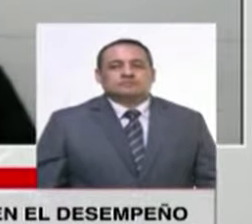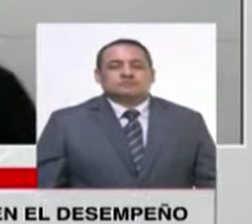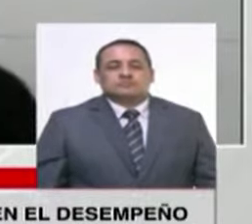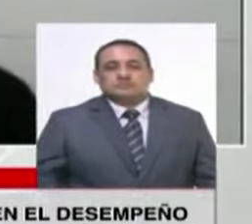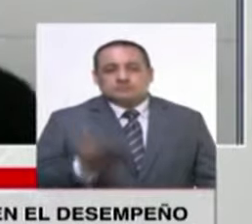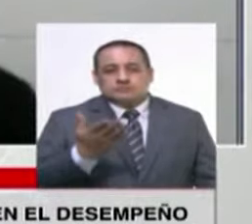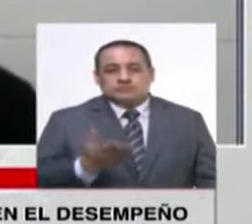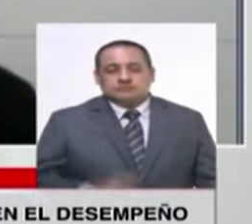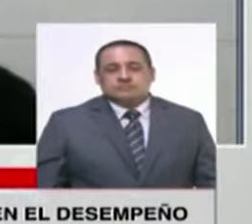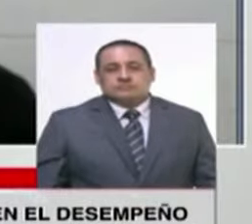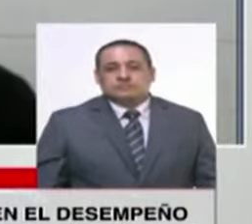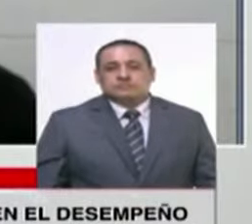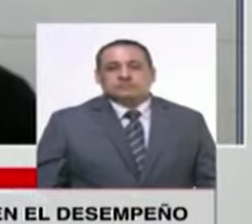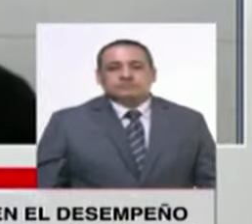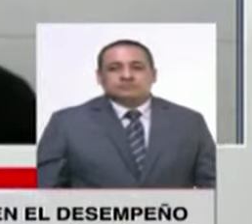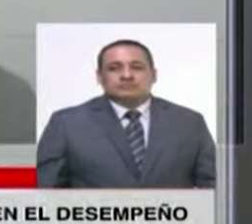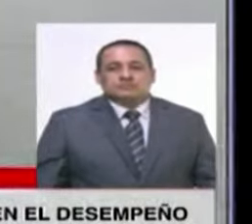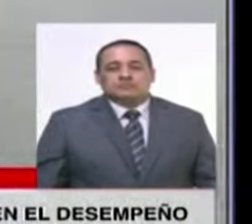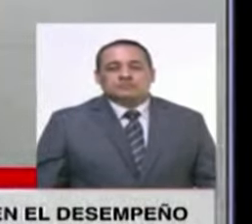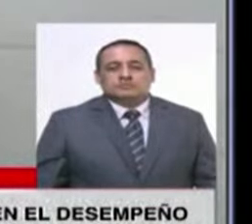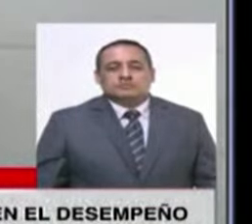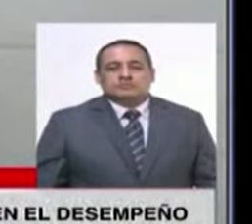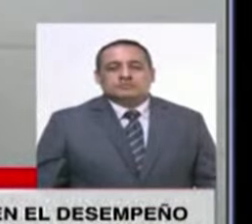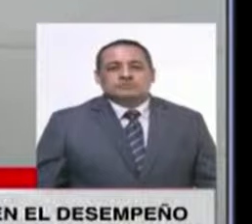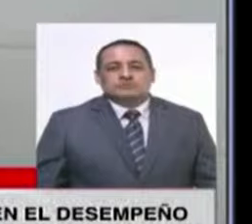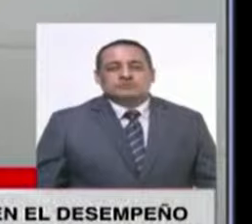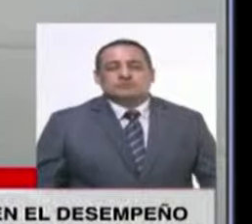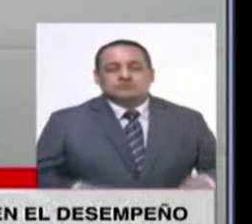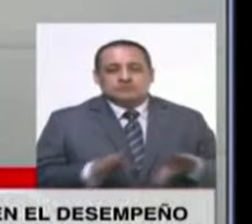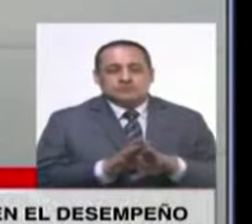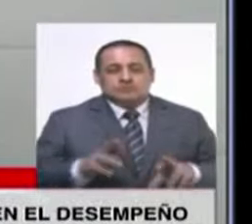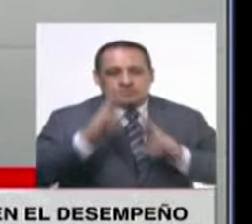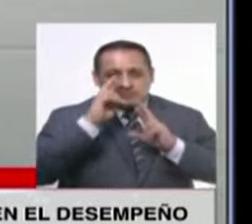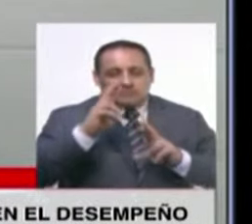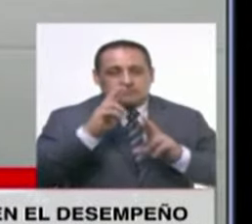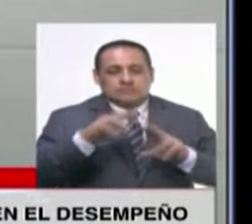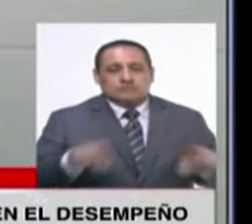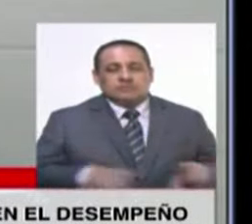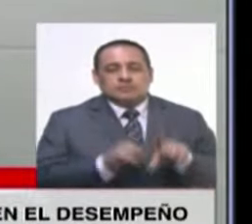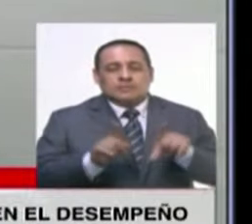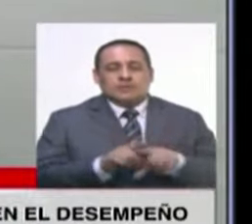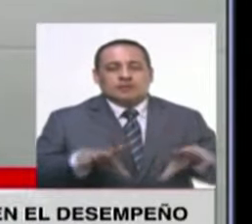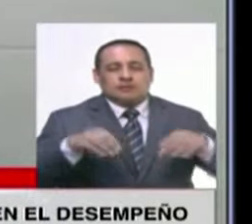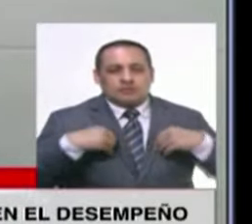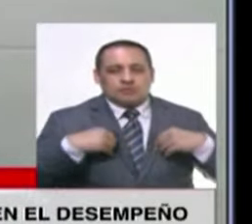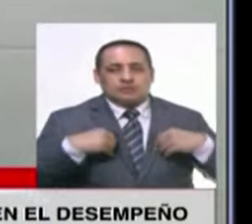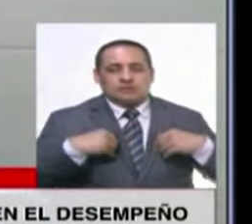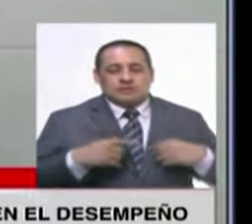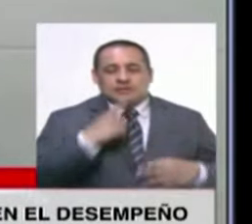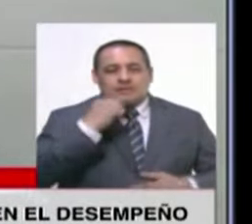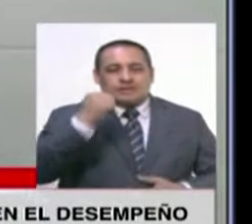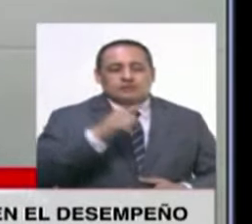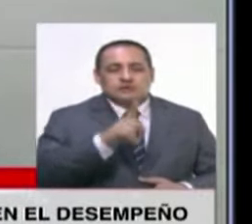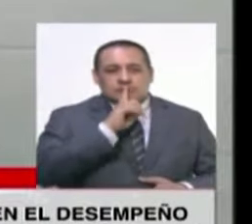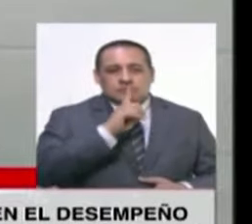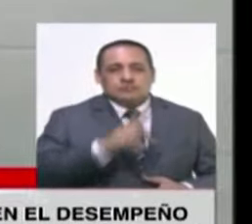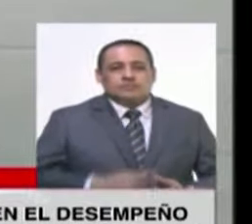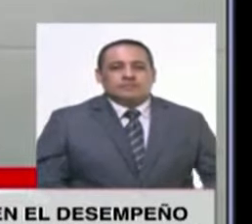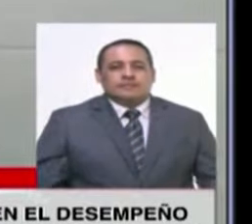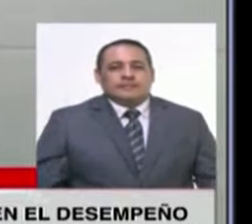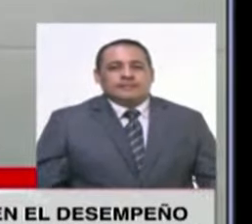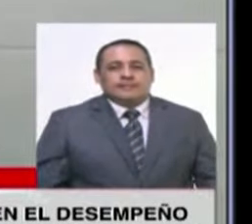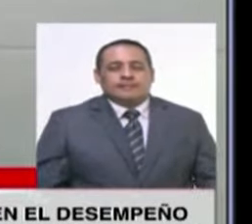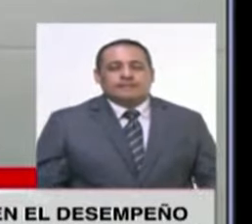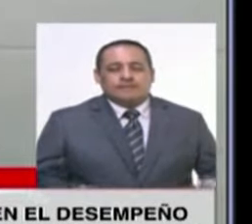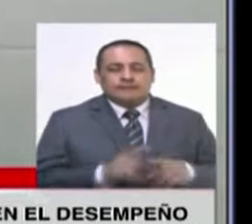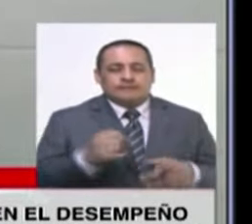Señor Samir Villaverde. Señor congresista, con el debido respeto, me acojo al derecho de silencio.